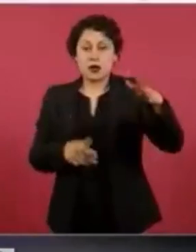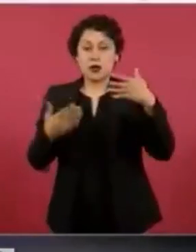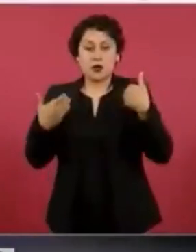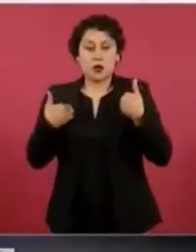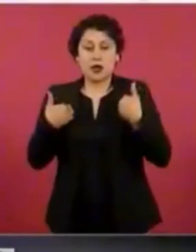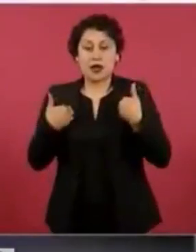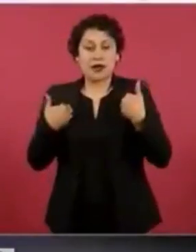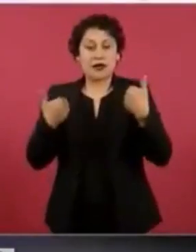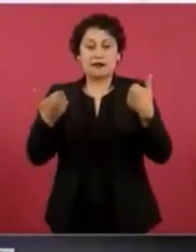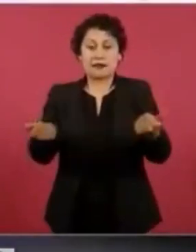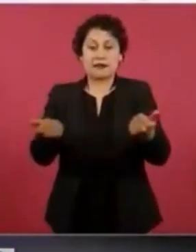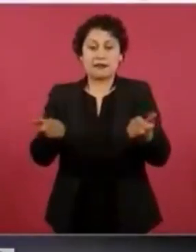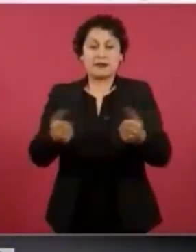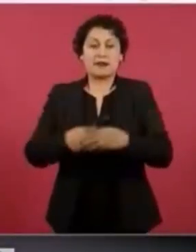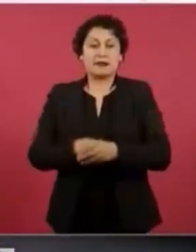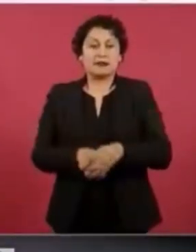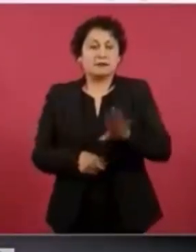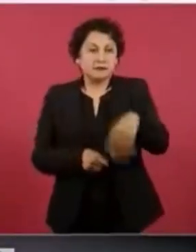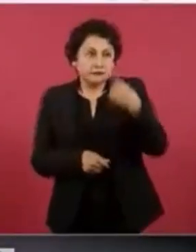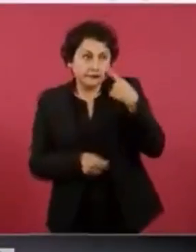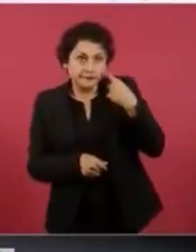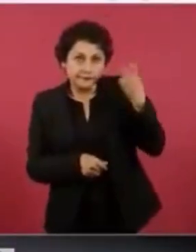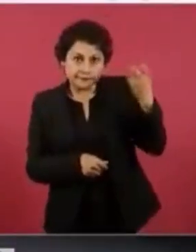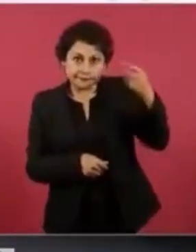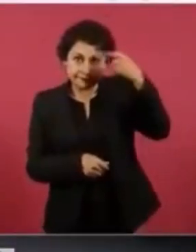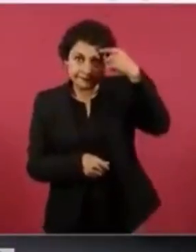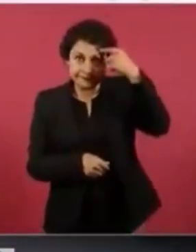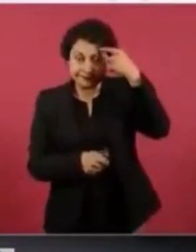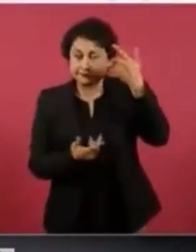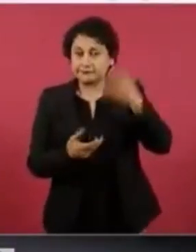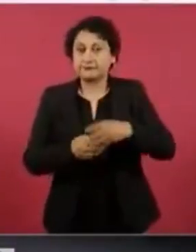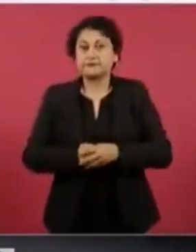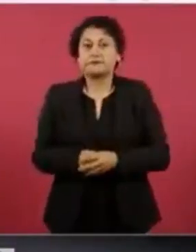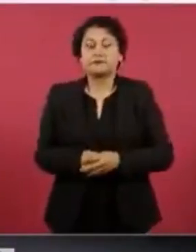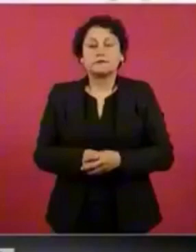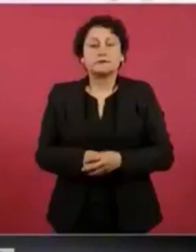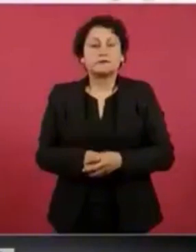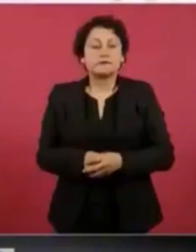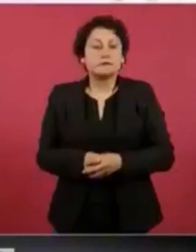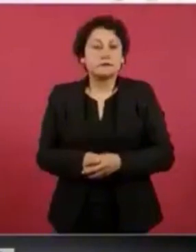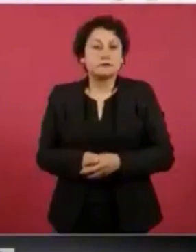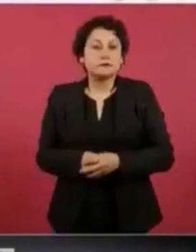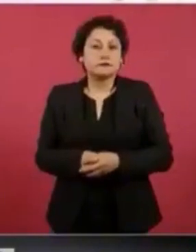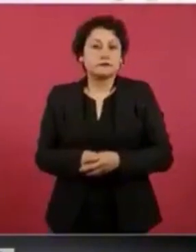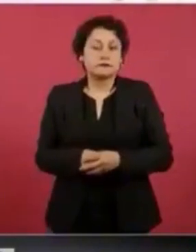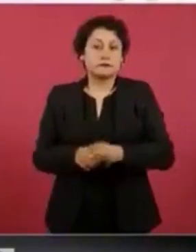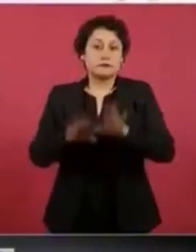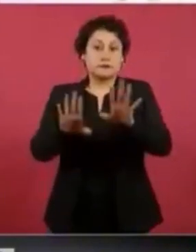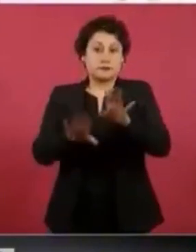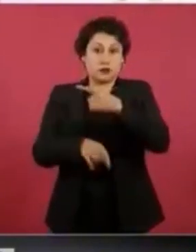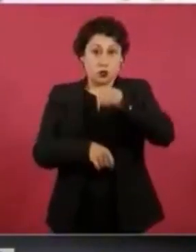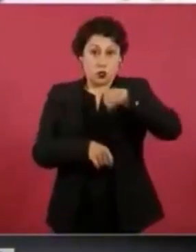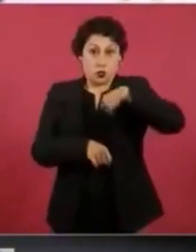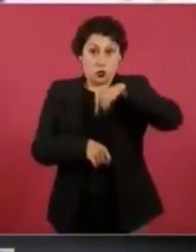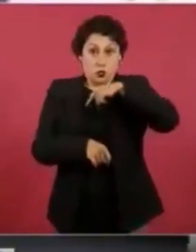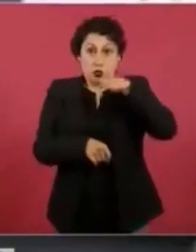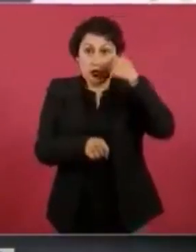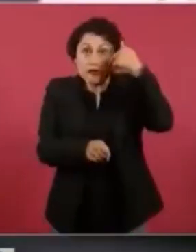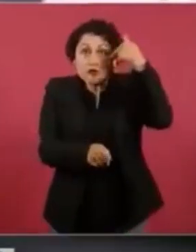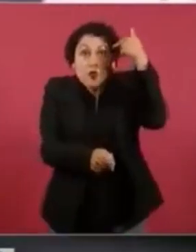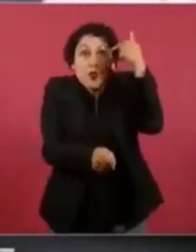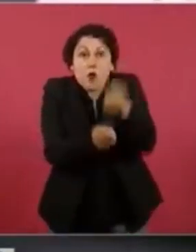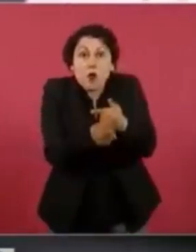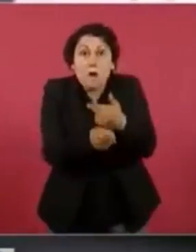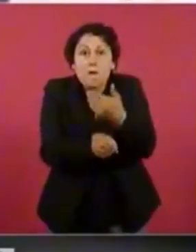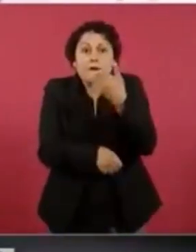No quiere decir que nuestro diagnóstico sea falso Nuestro diagnóstico es correcto La población